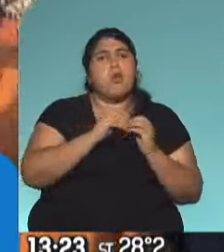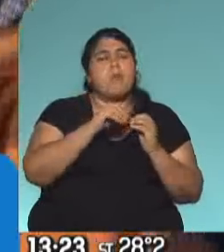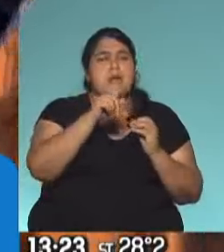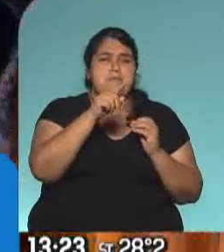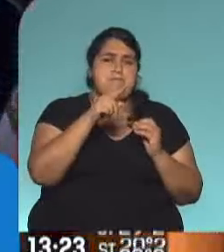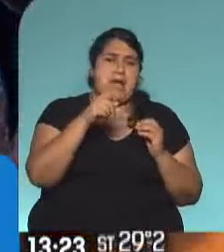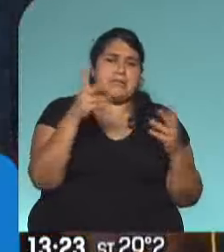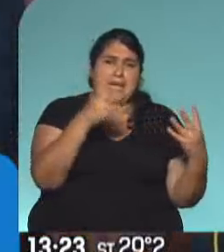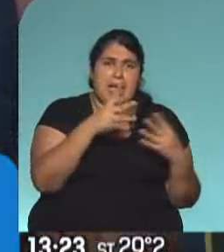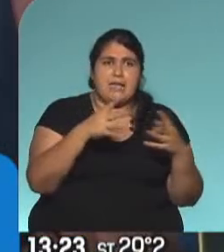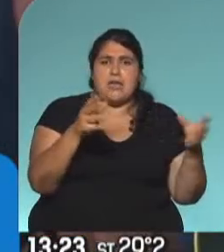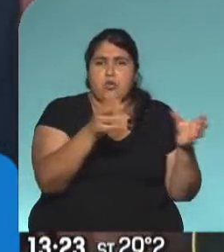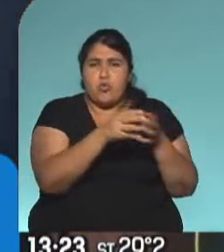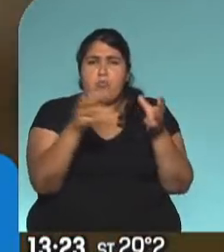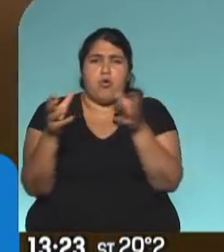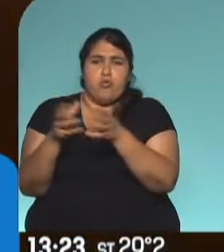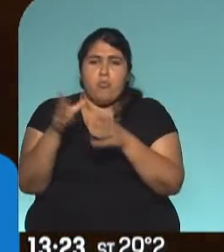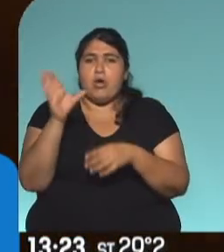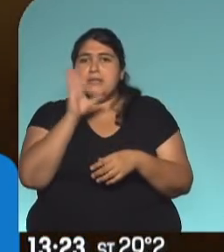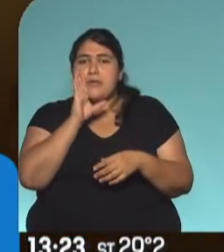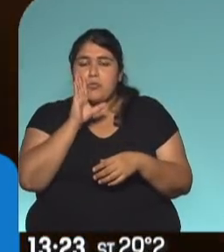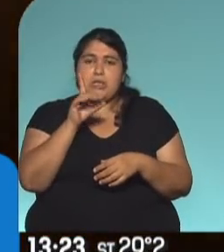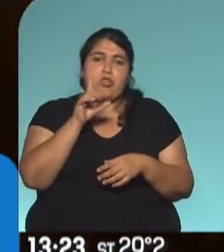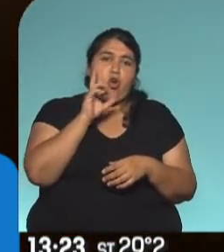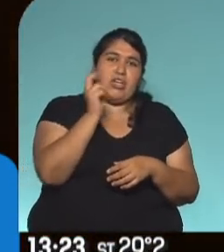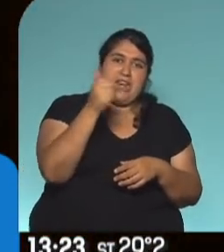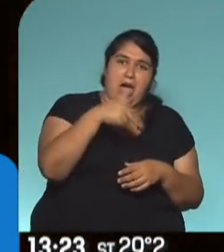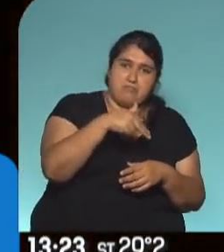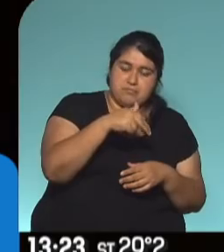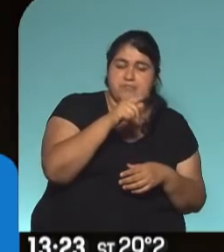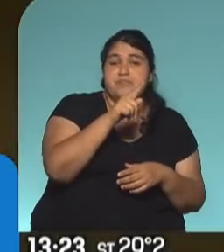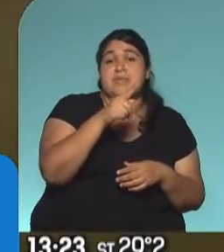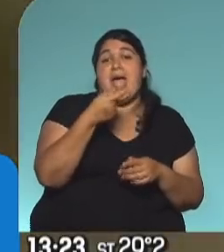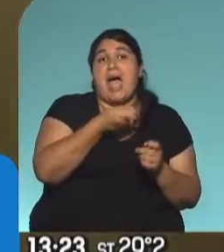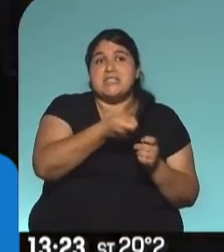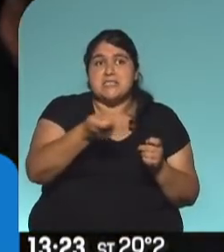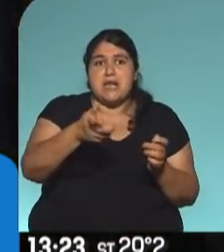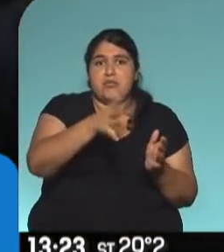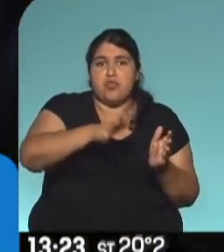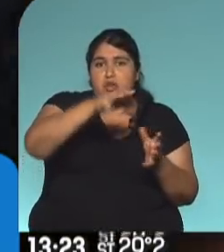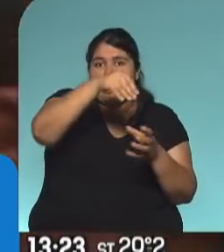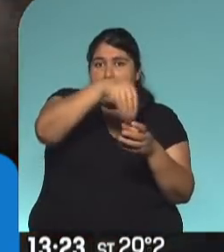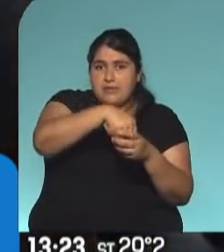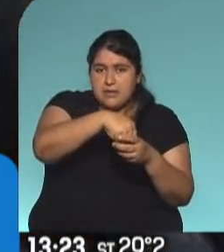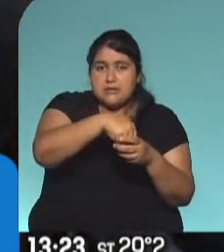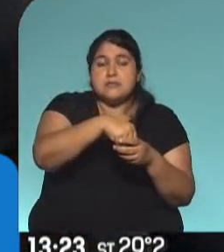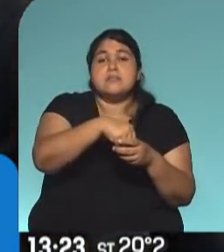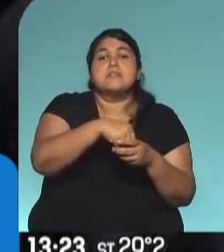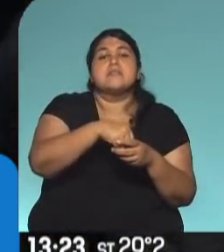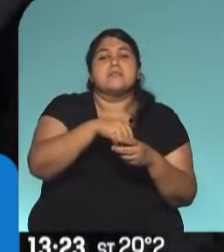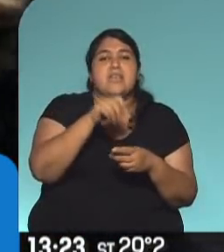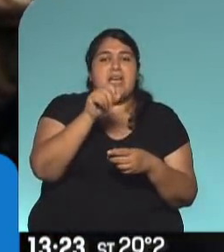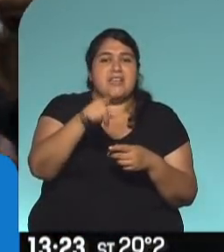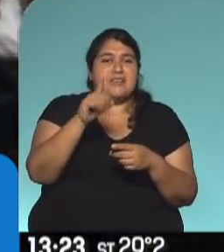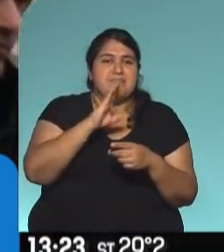por delegación entre los Estados Unidos e Irán. El asesinato en territorio iraquí de Qasem Soleimani, el